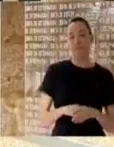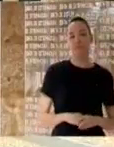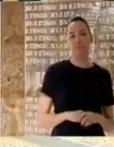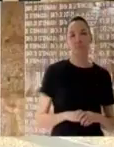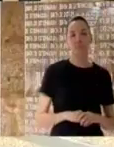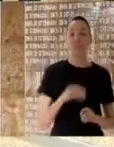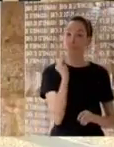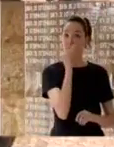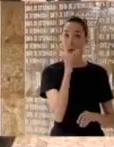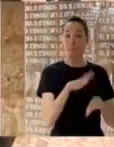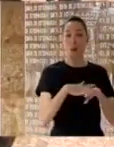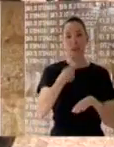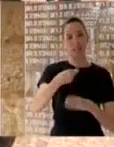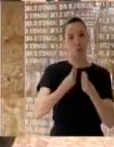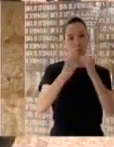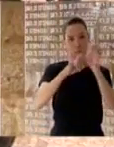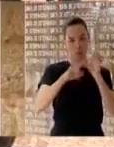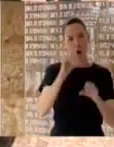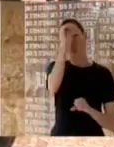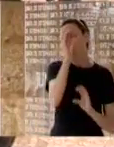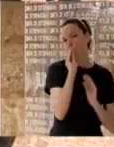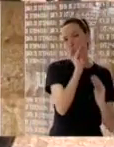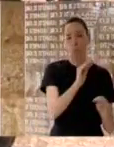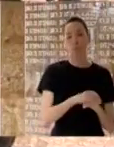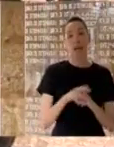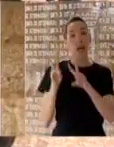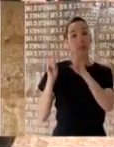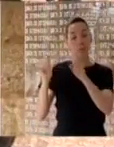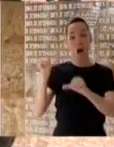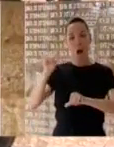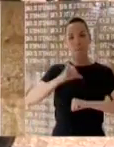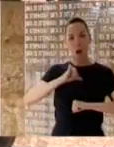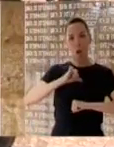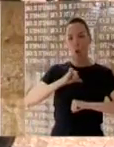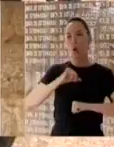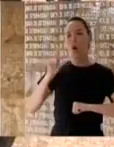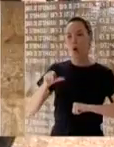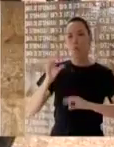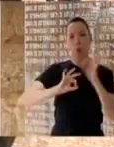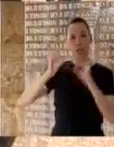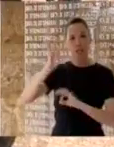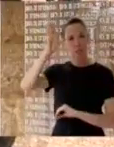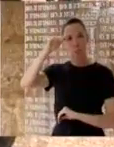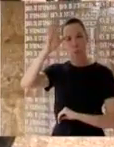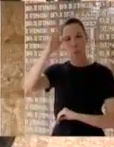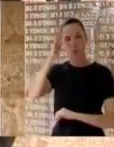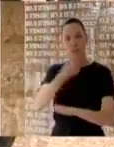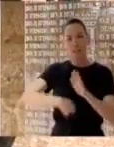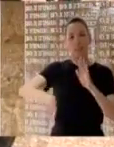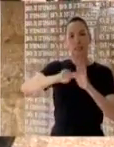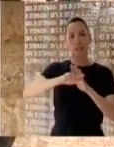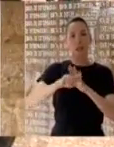Para el presidente de la Junta, su opinión sobre incluir el paro estructural como ese indicador dentro del modelo de financiación